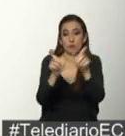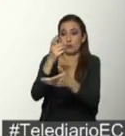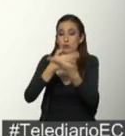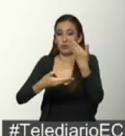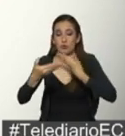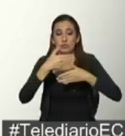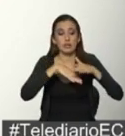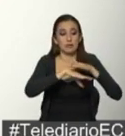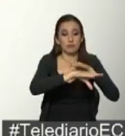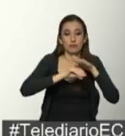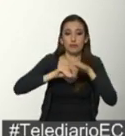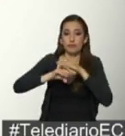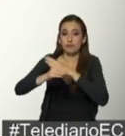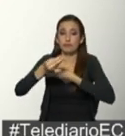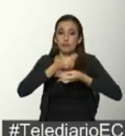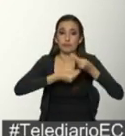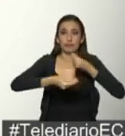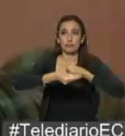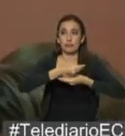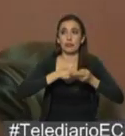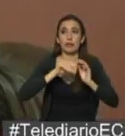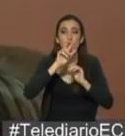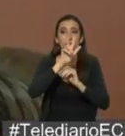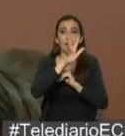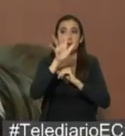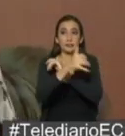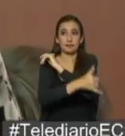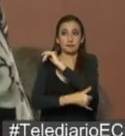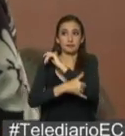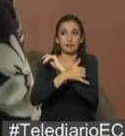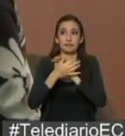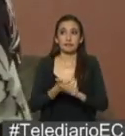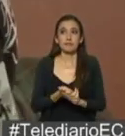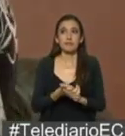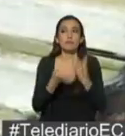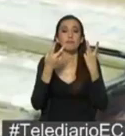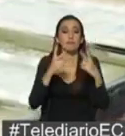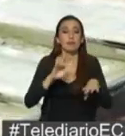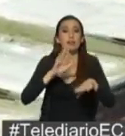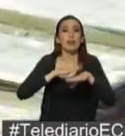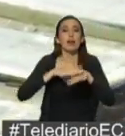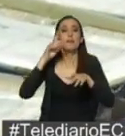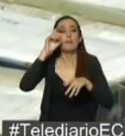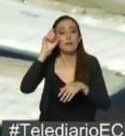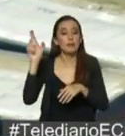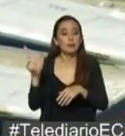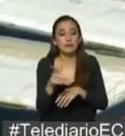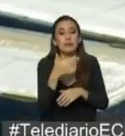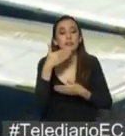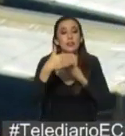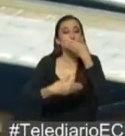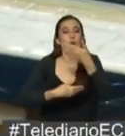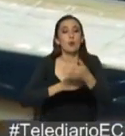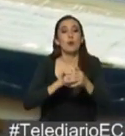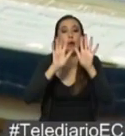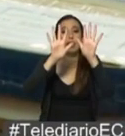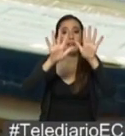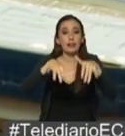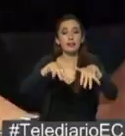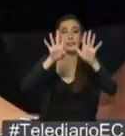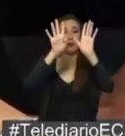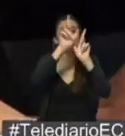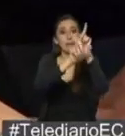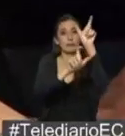distintos gastos personales y de Alianza País. La Fiscalía acusó al exmandatario de autor mediato y 19 personas más como